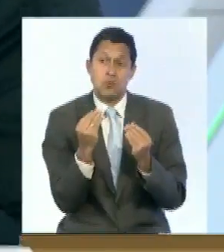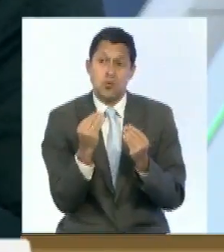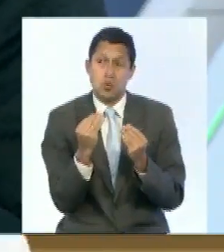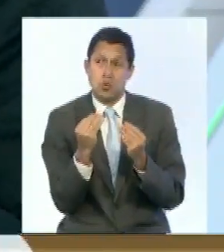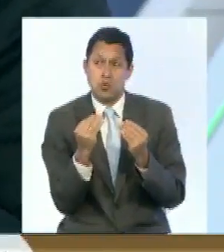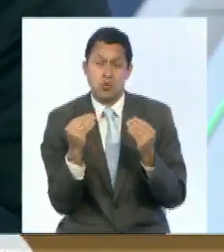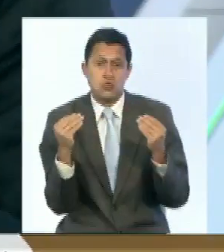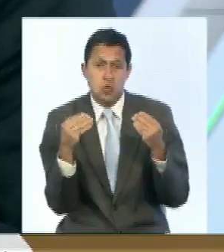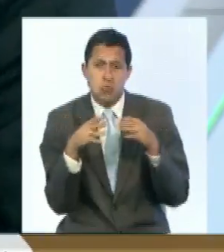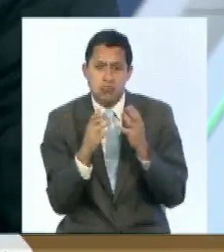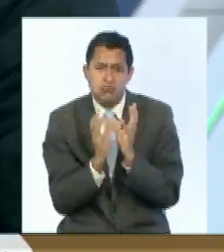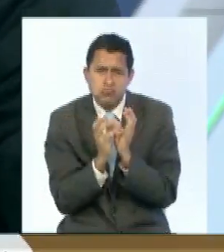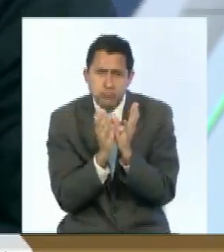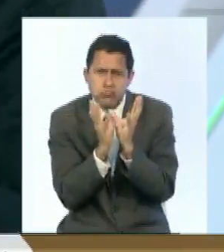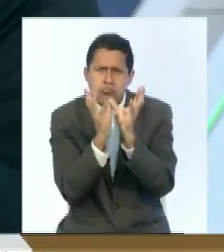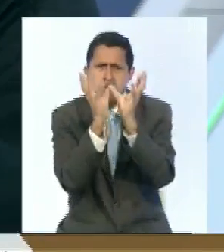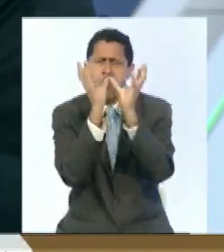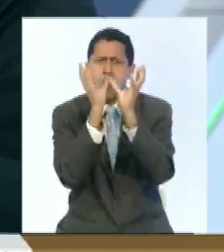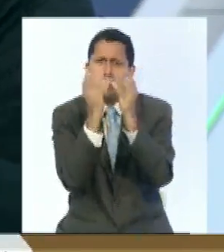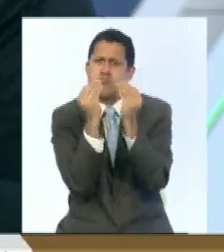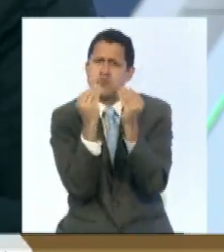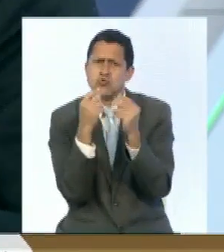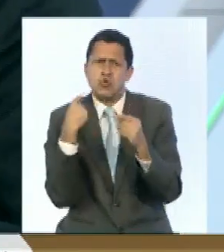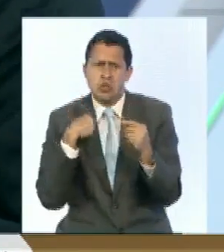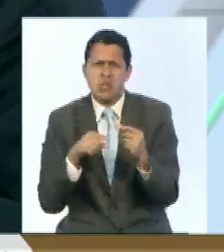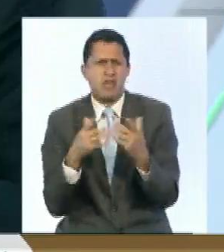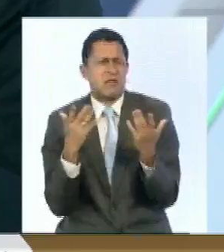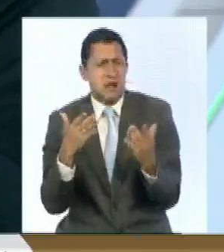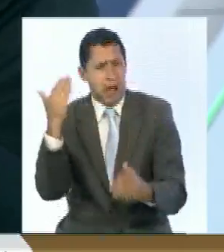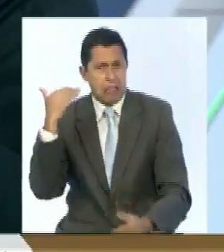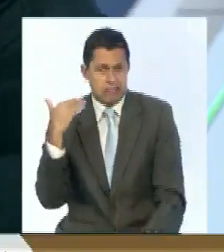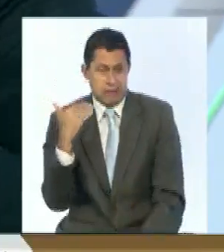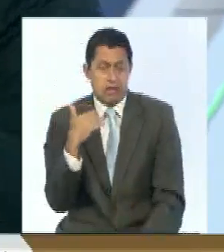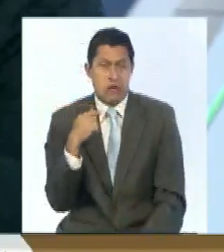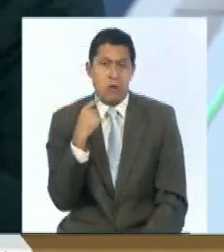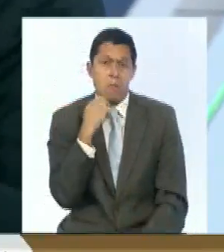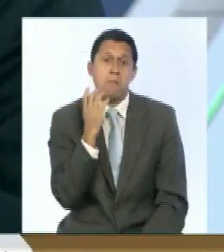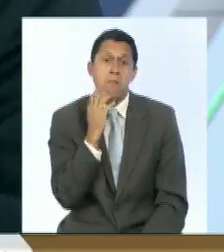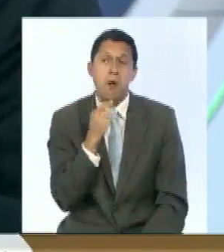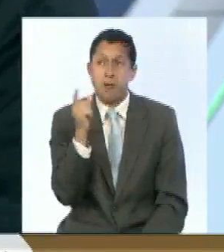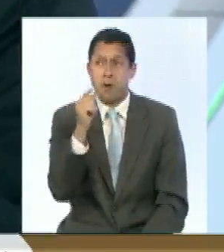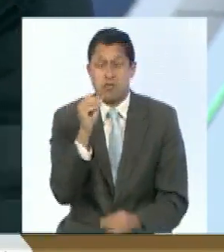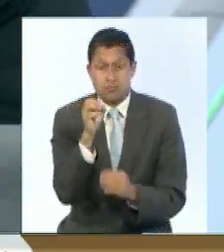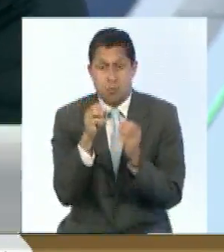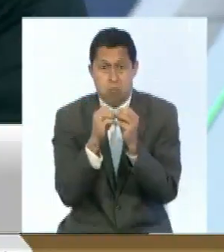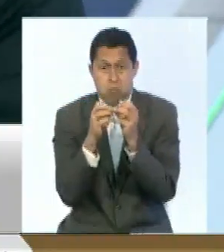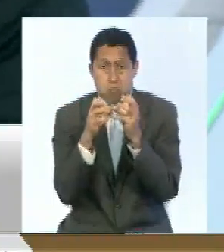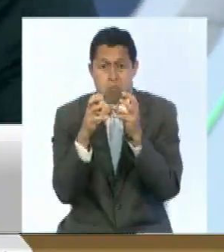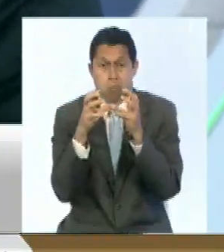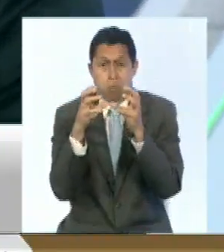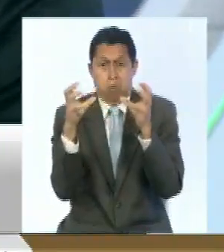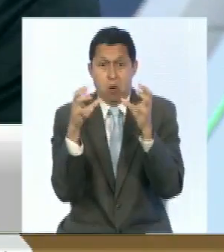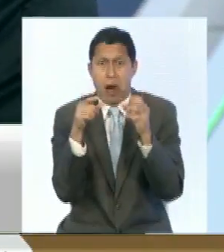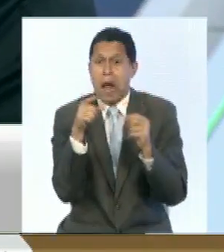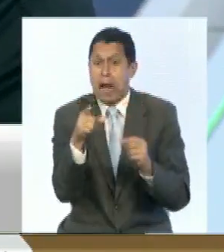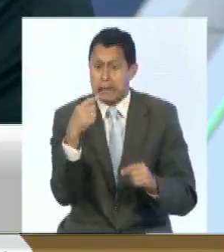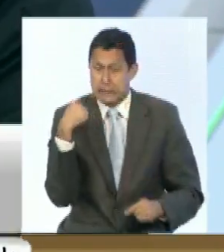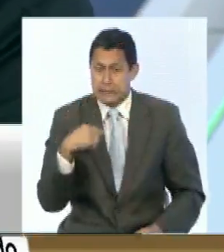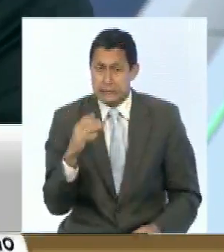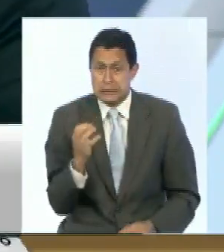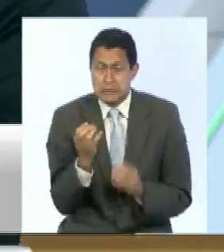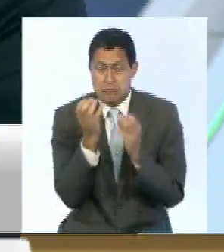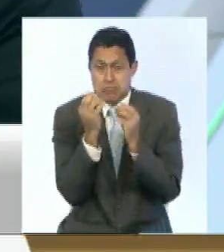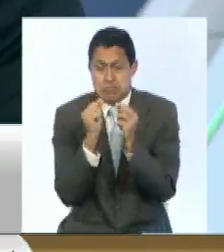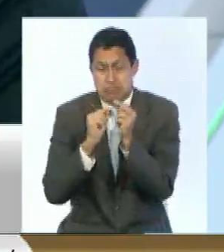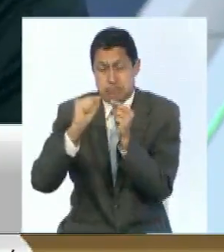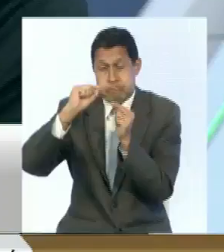ese plexo que el plexo para espn y forme el precio pues bien informe anterior cuando este plexo se dilata obviamente que esto lo que va a producir el varicocele por